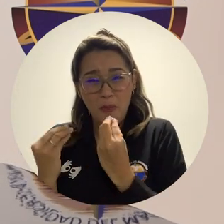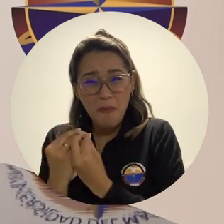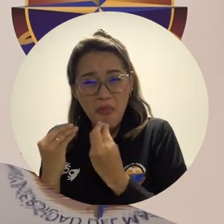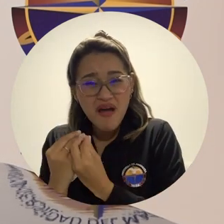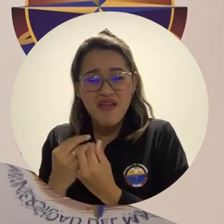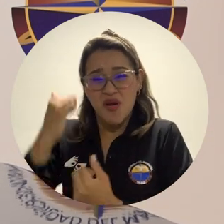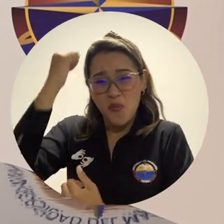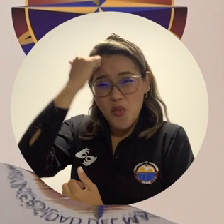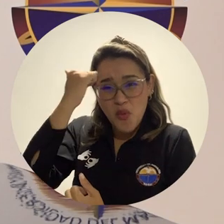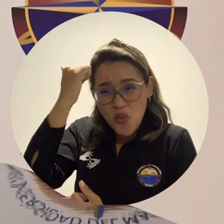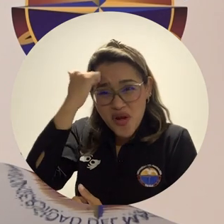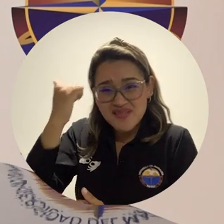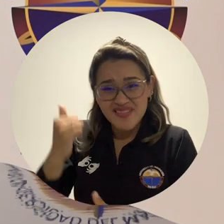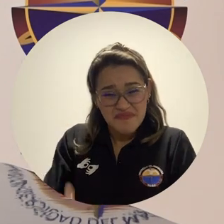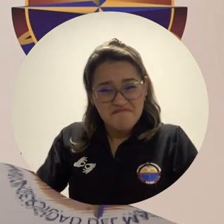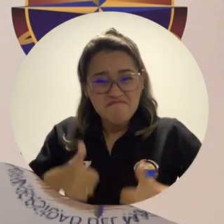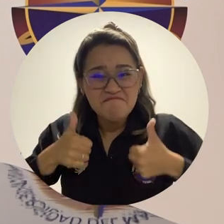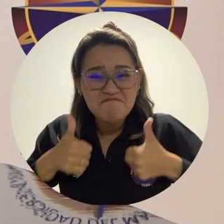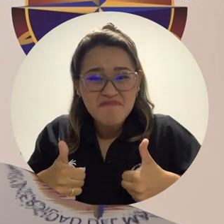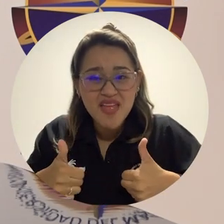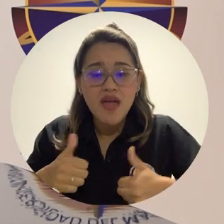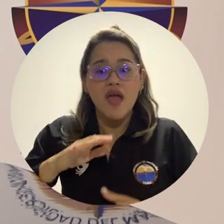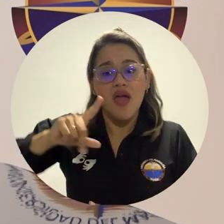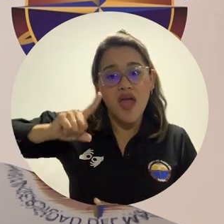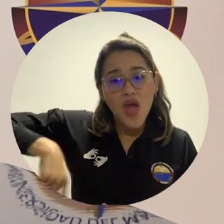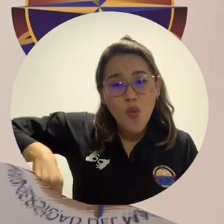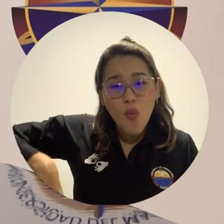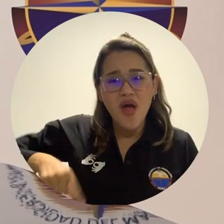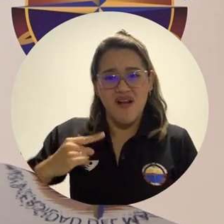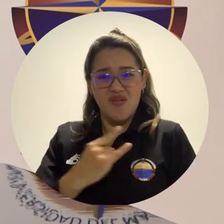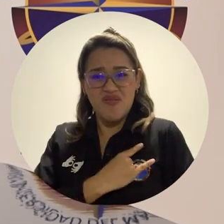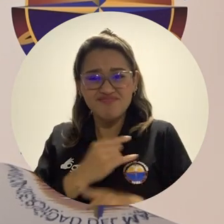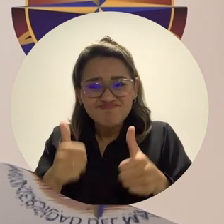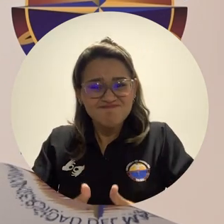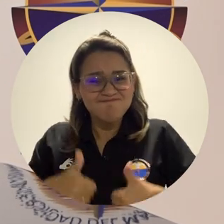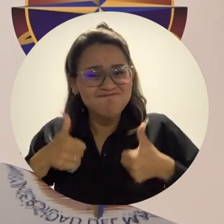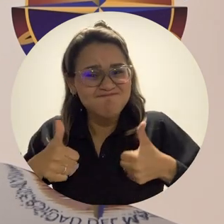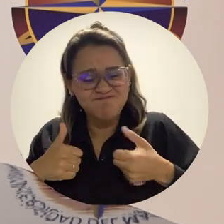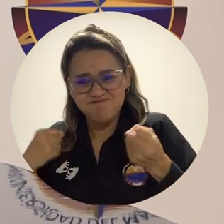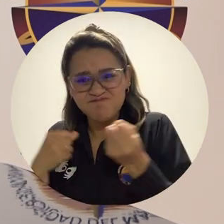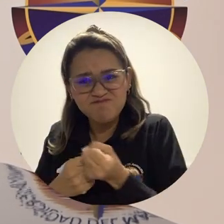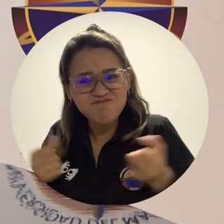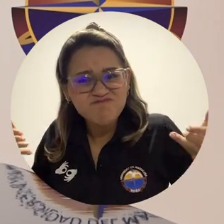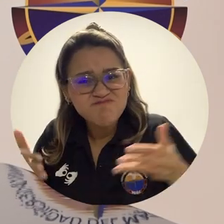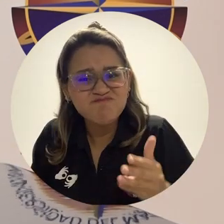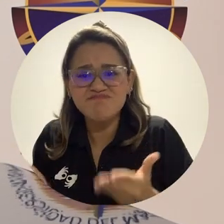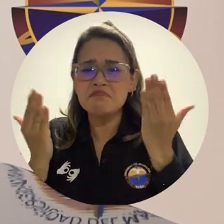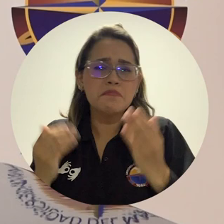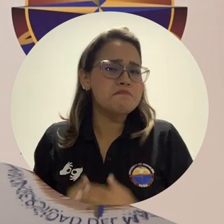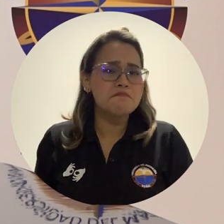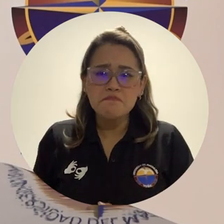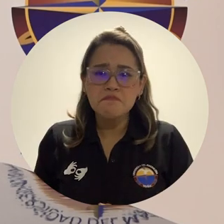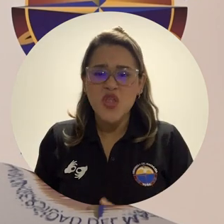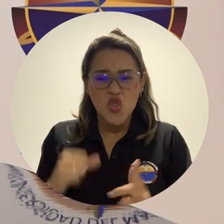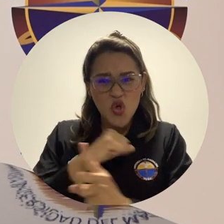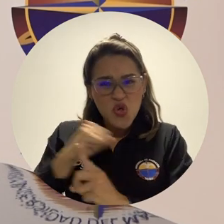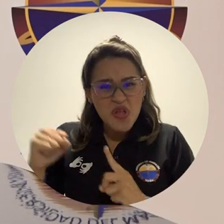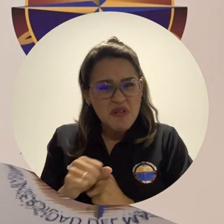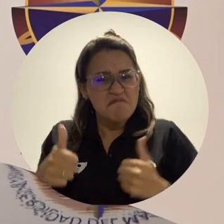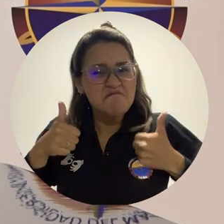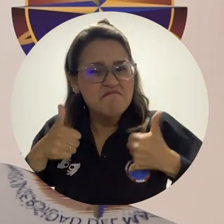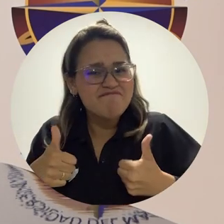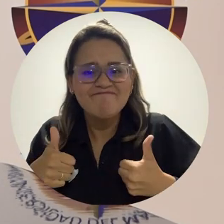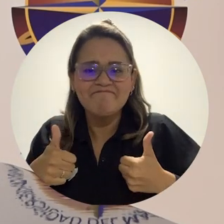estamos fallando los maestros, estamos fallando la escuela, está fallando la universidad y como sociedad le estamos fallando a nuestros jóvenes.